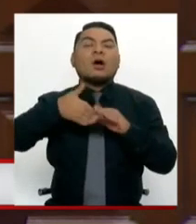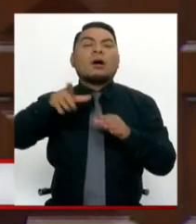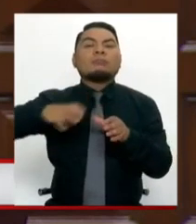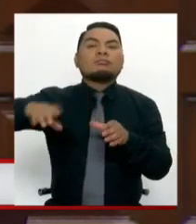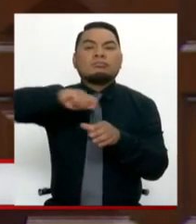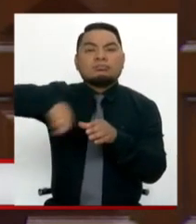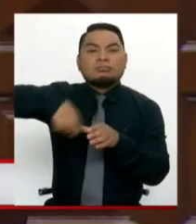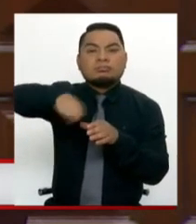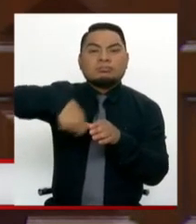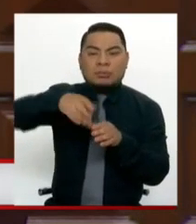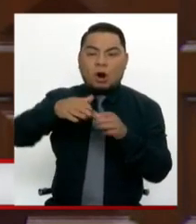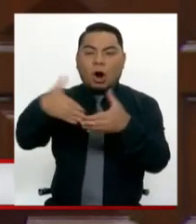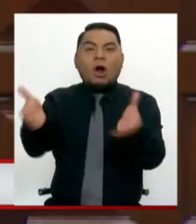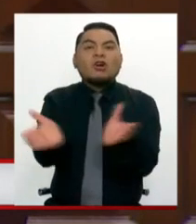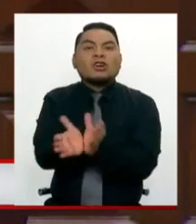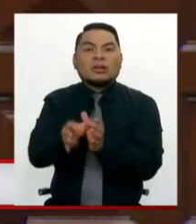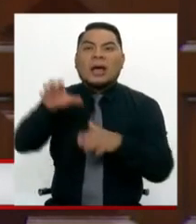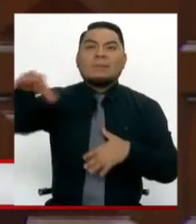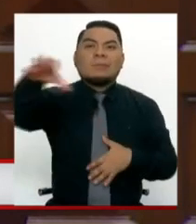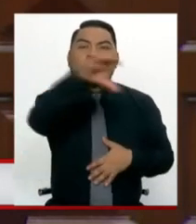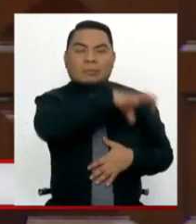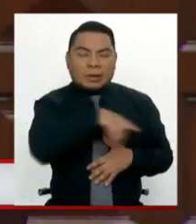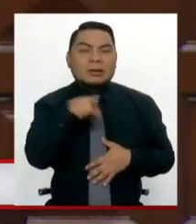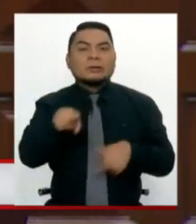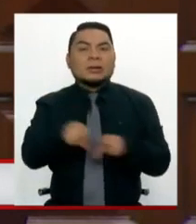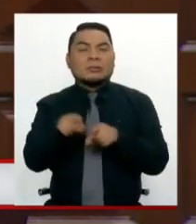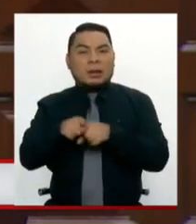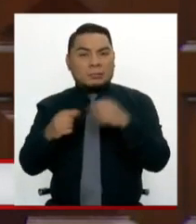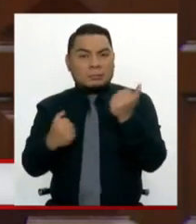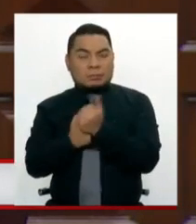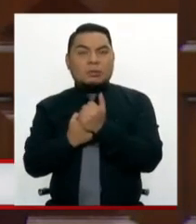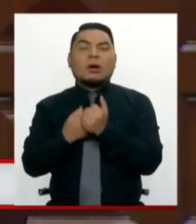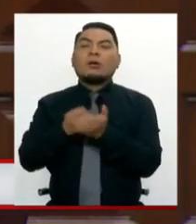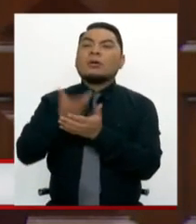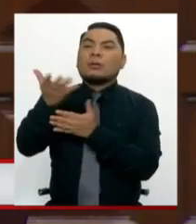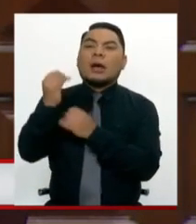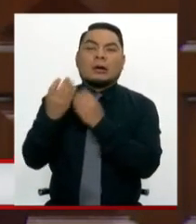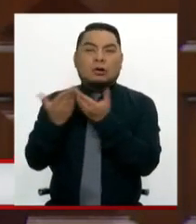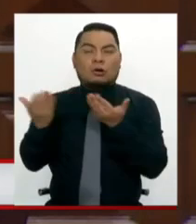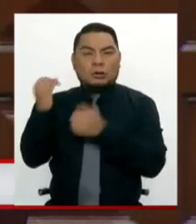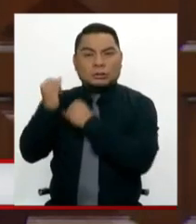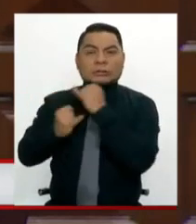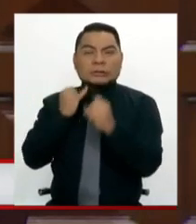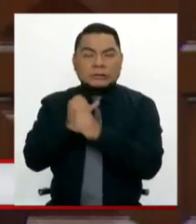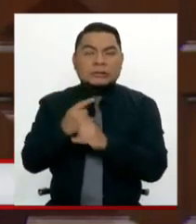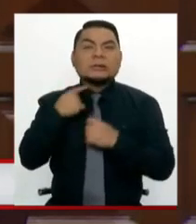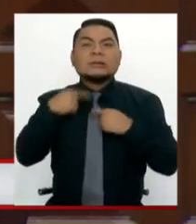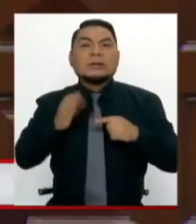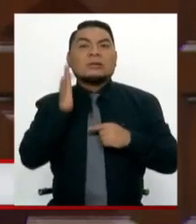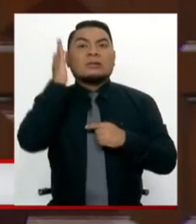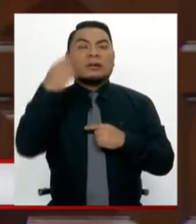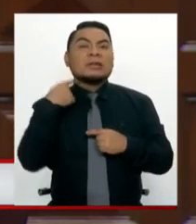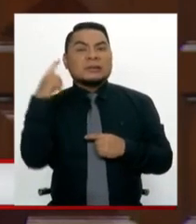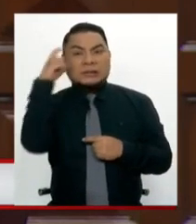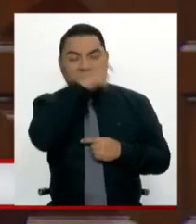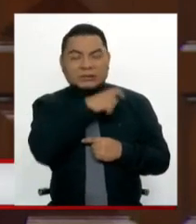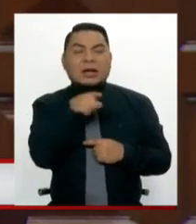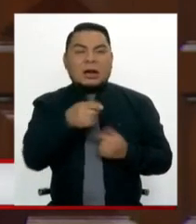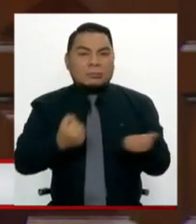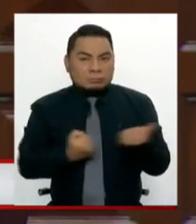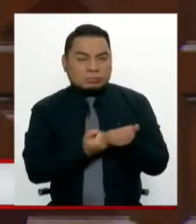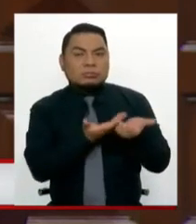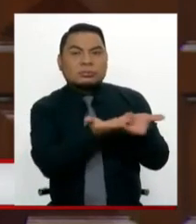y enfrentar el incremento de los precios producto del contexto internacional y de los efectos de la pandemia.